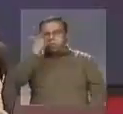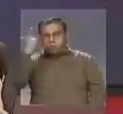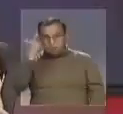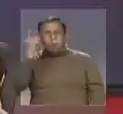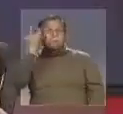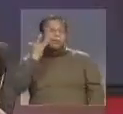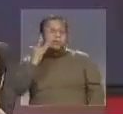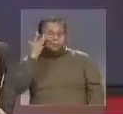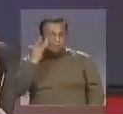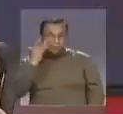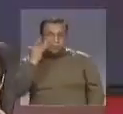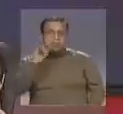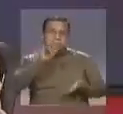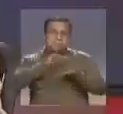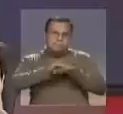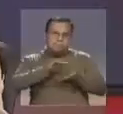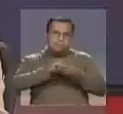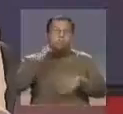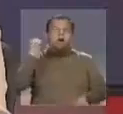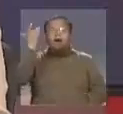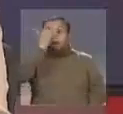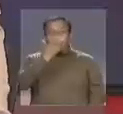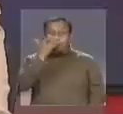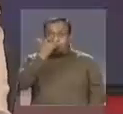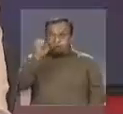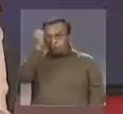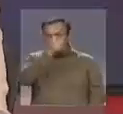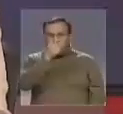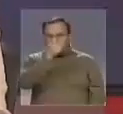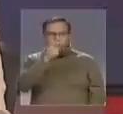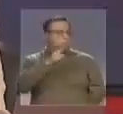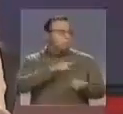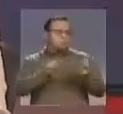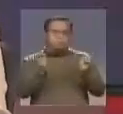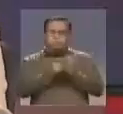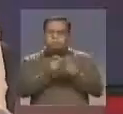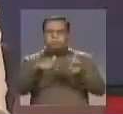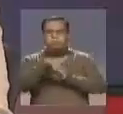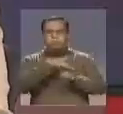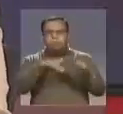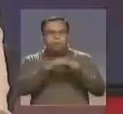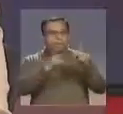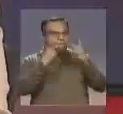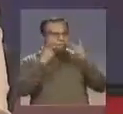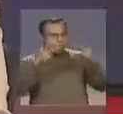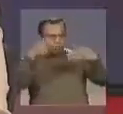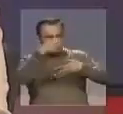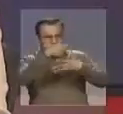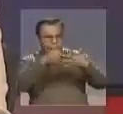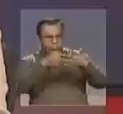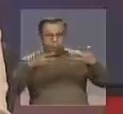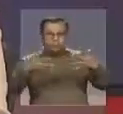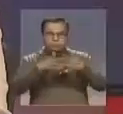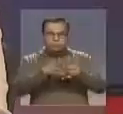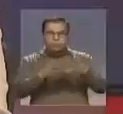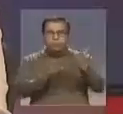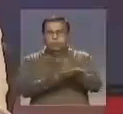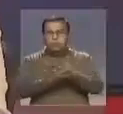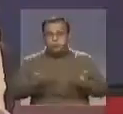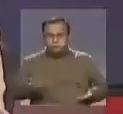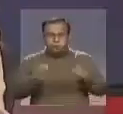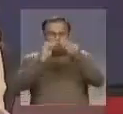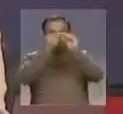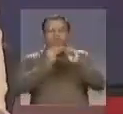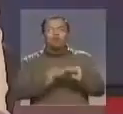mestizo, incluso del mismo hombre afrodescendiente, todavía no ha superado esos escenarios de ver la integralidad de una mujer negra, desde